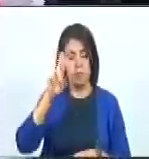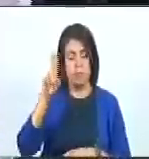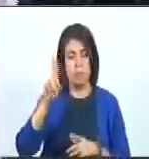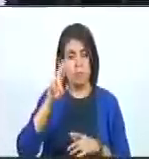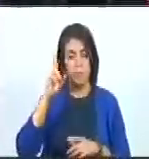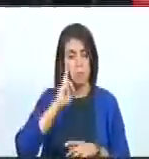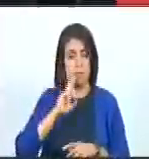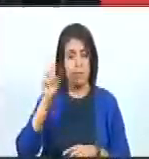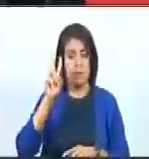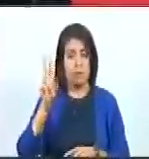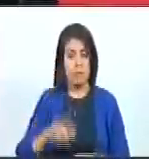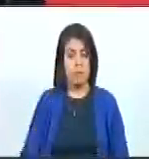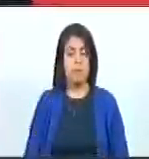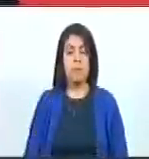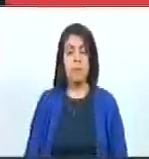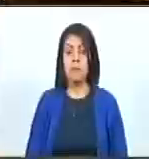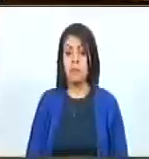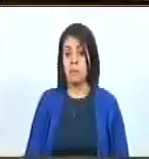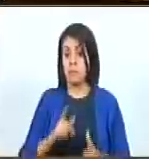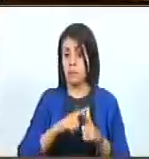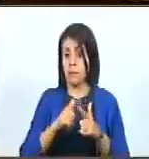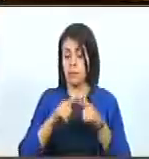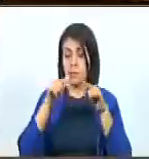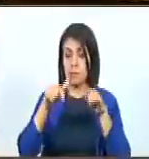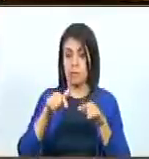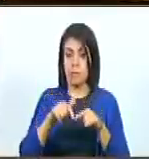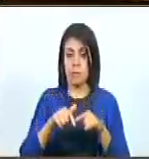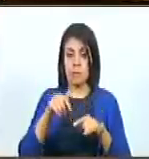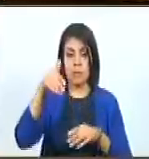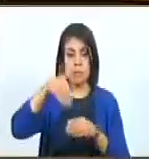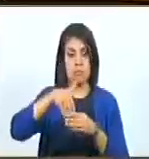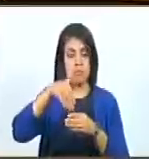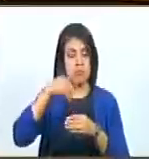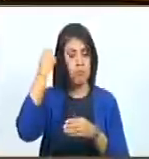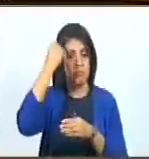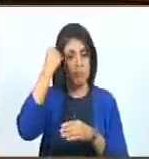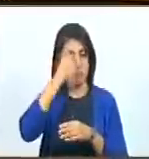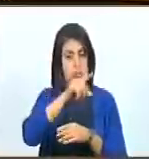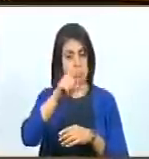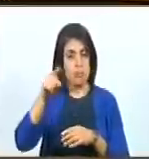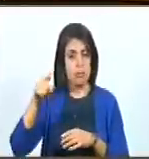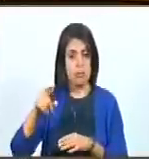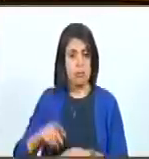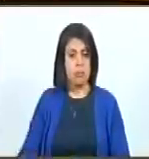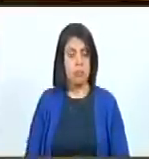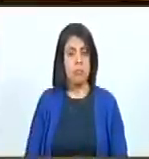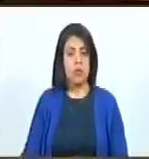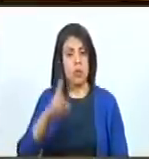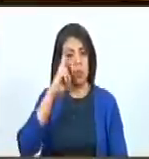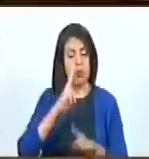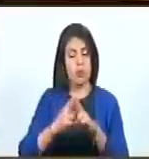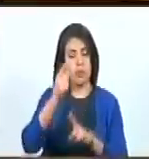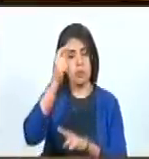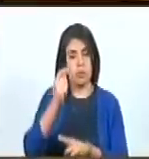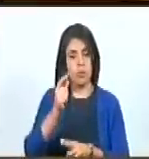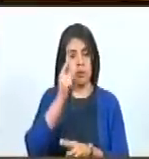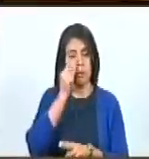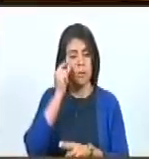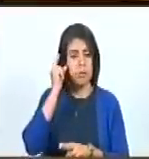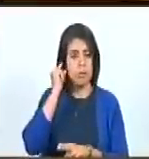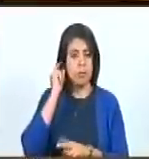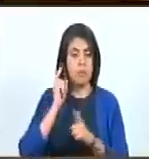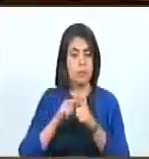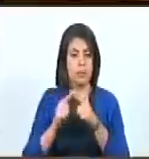Bolivariana de Venezuela. En consecuencia, someto a consideración. Las honorables diputadas y los